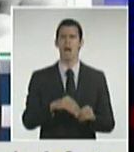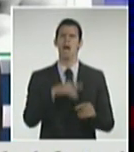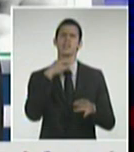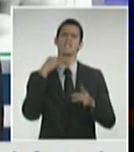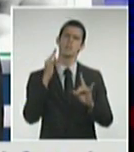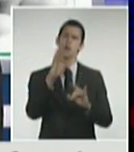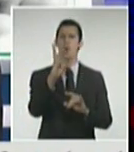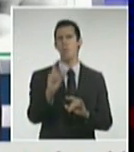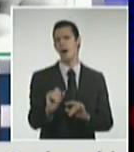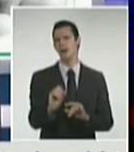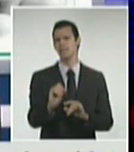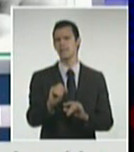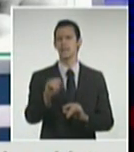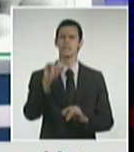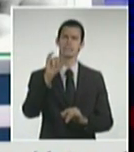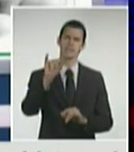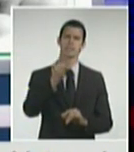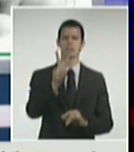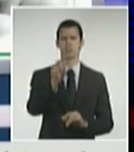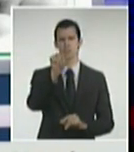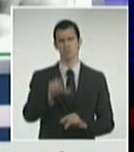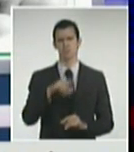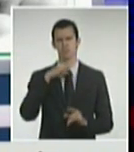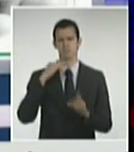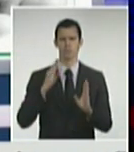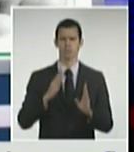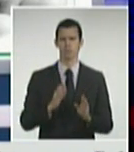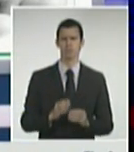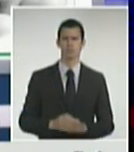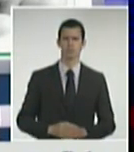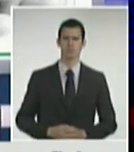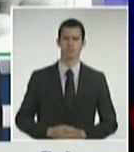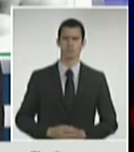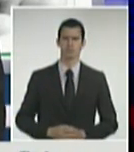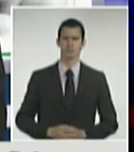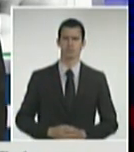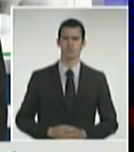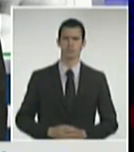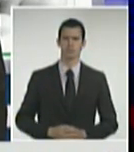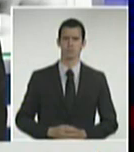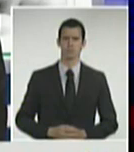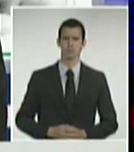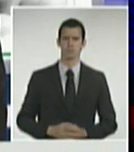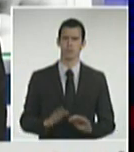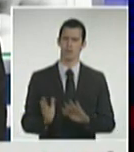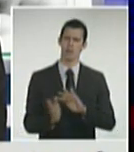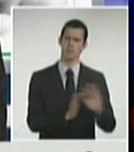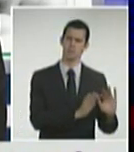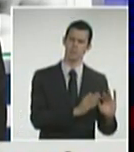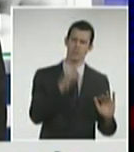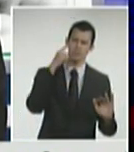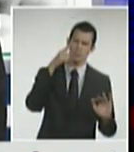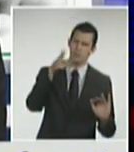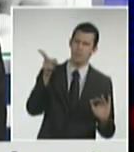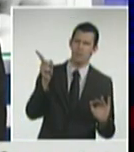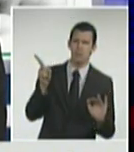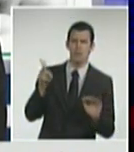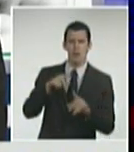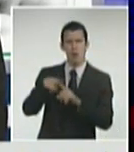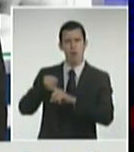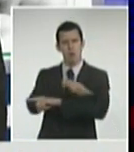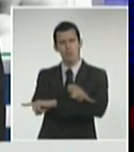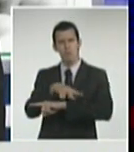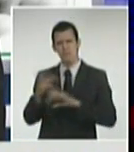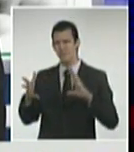país de 62 personas. Pero la situación internacional sigue siendo compleja, difícil, al alza